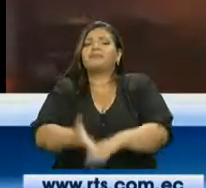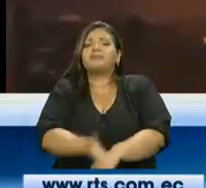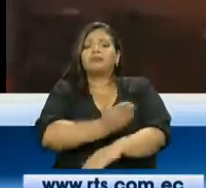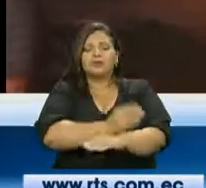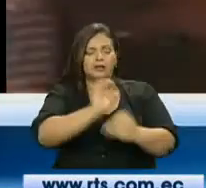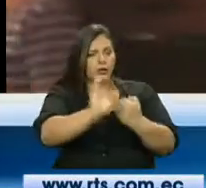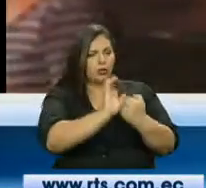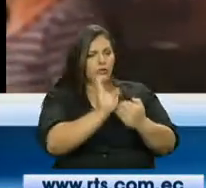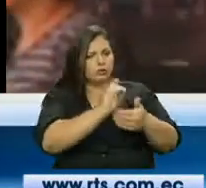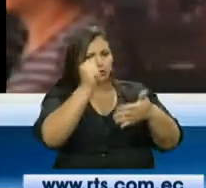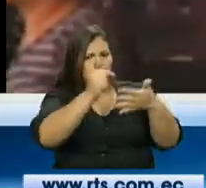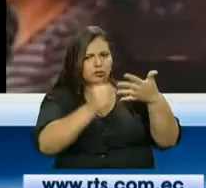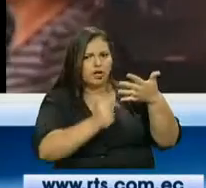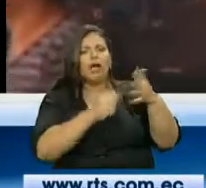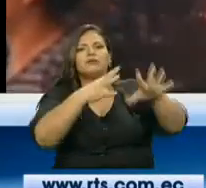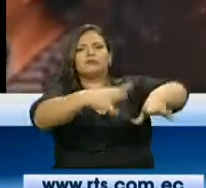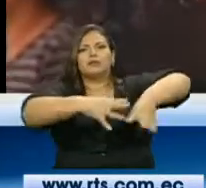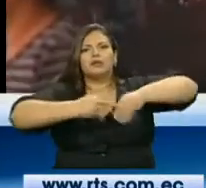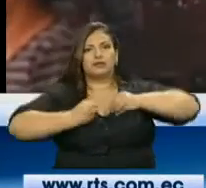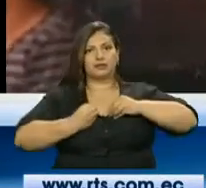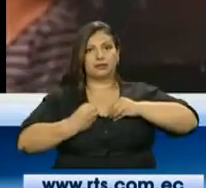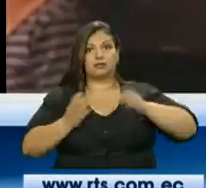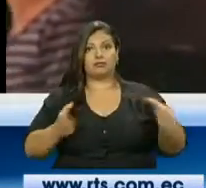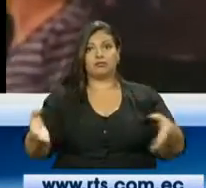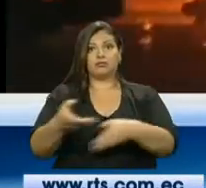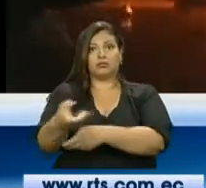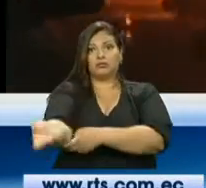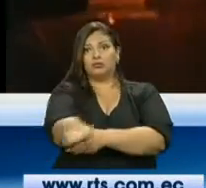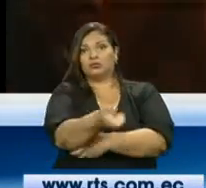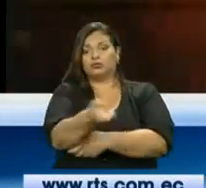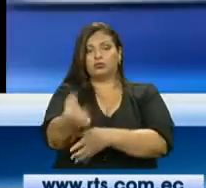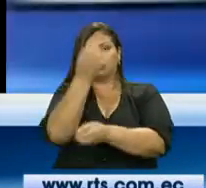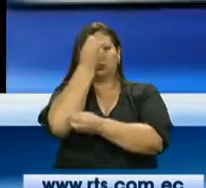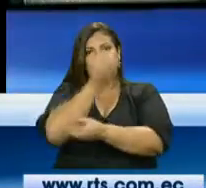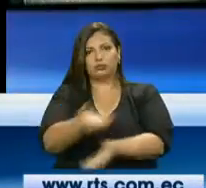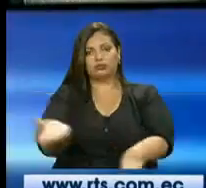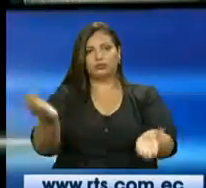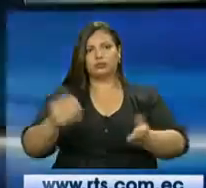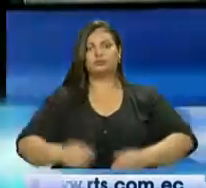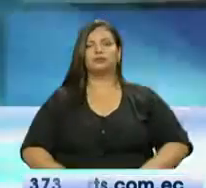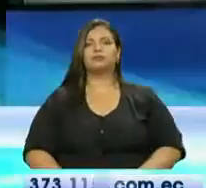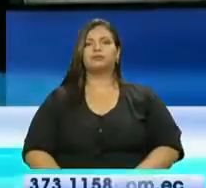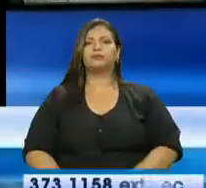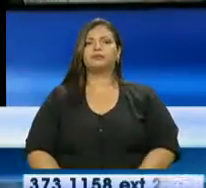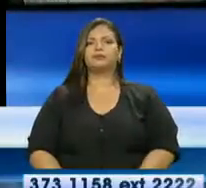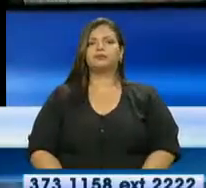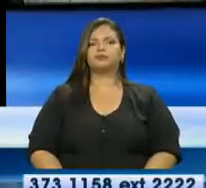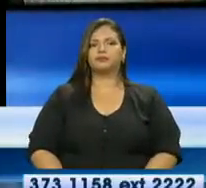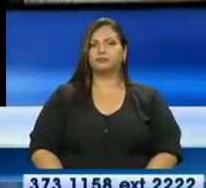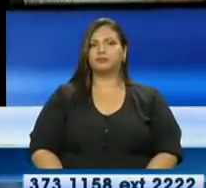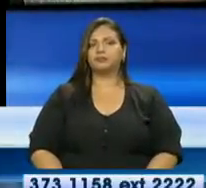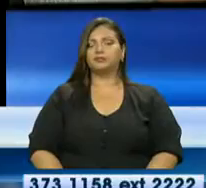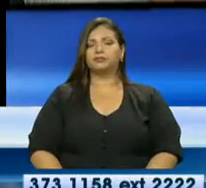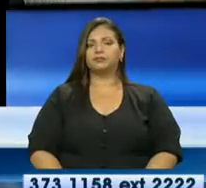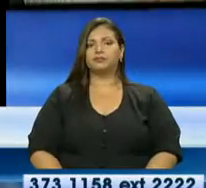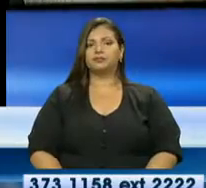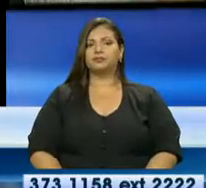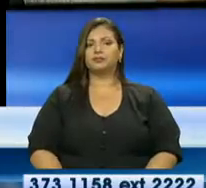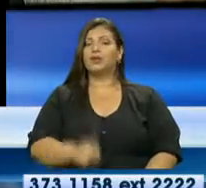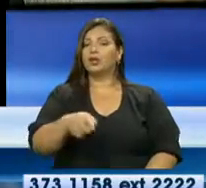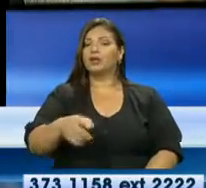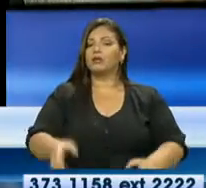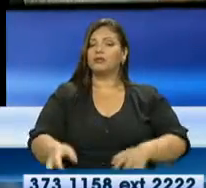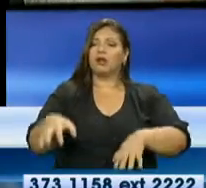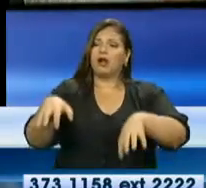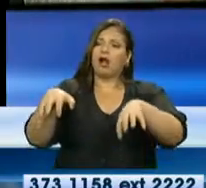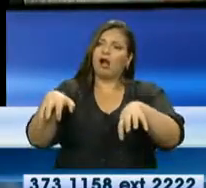el Cuerpo de Bomberos respecto a la quema de los años viejos. Como son que no deben de estar cerca